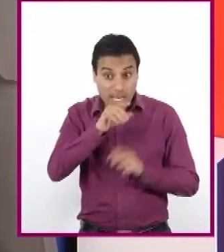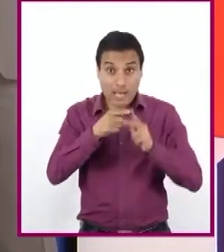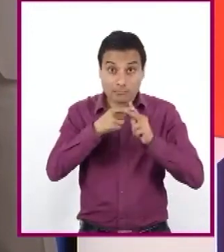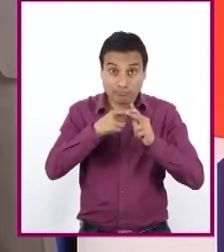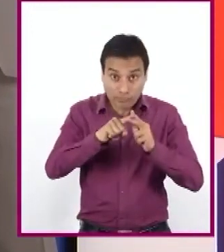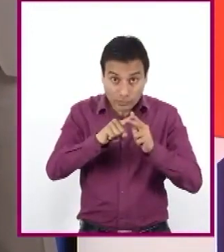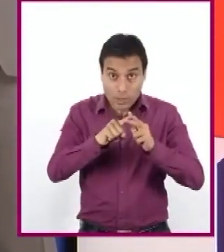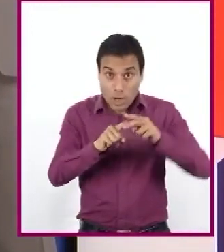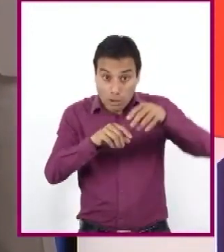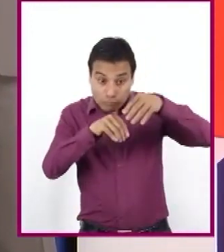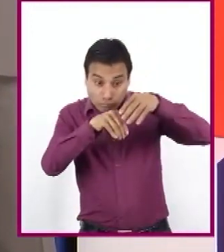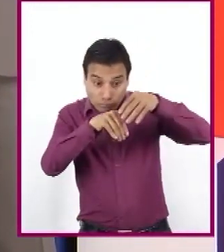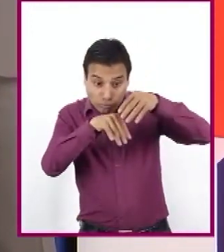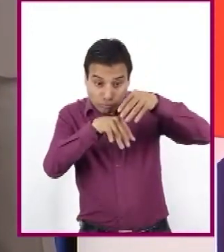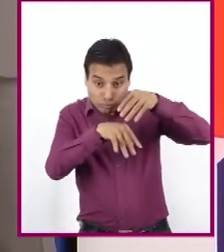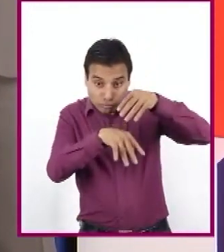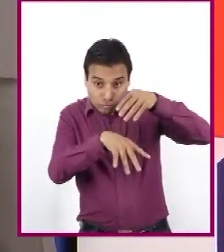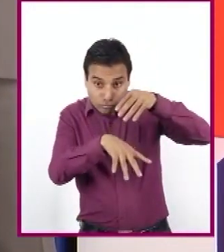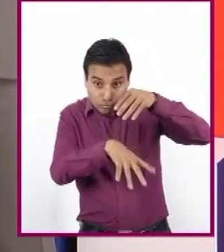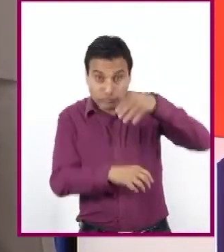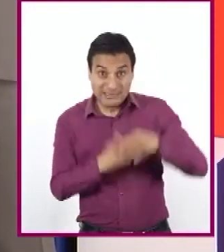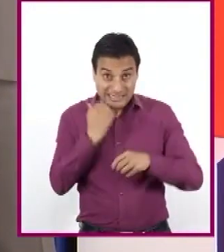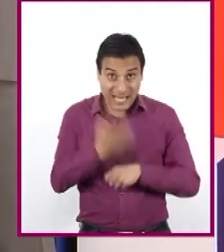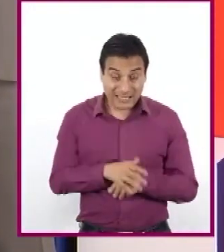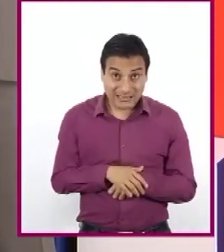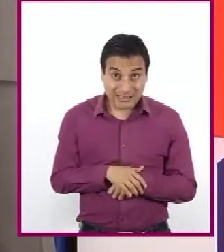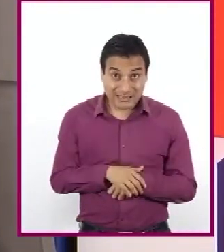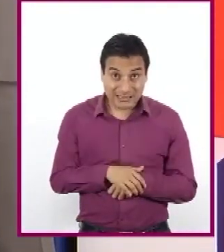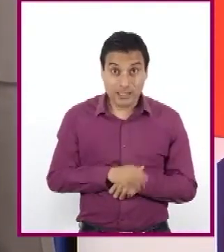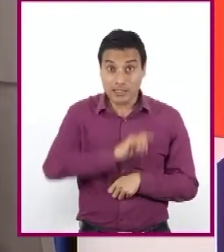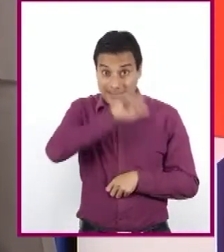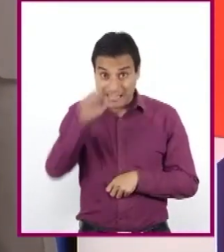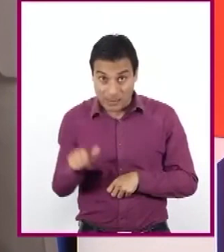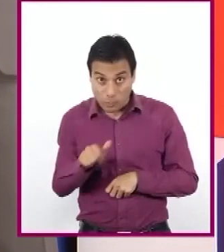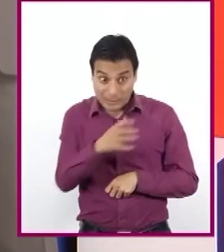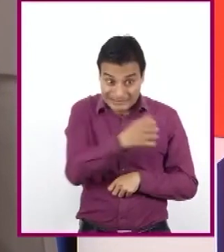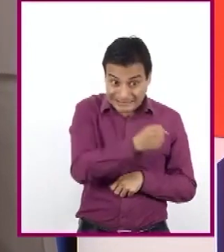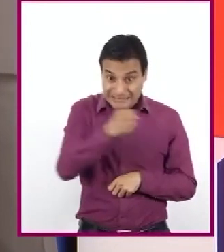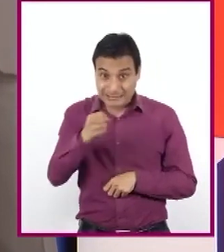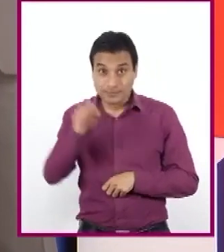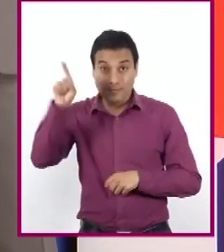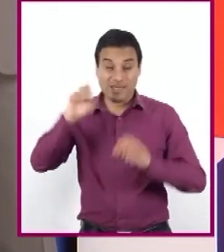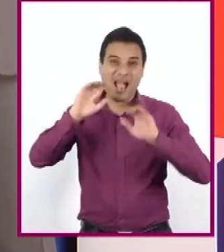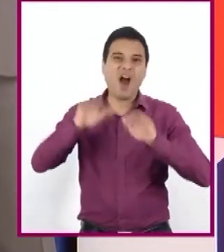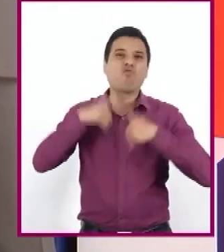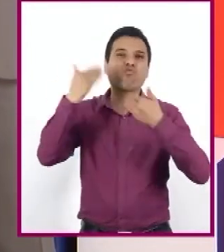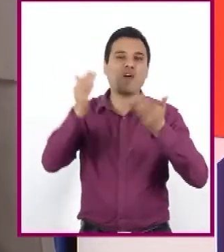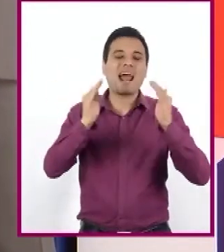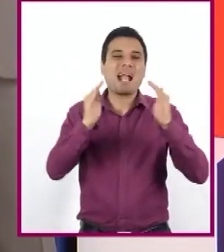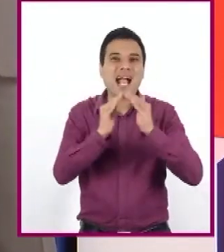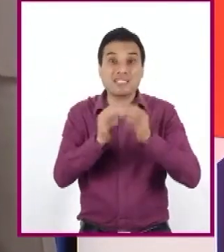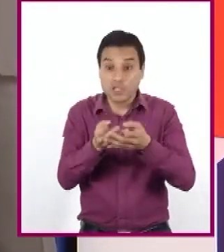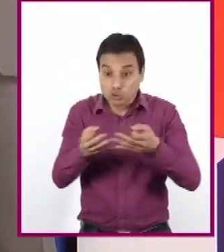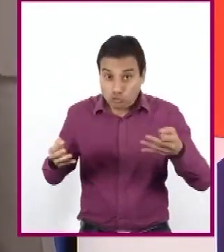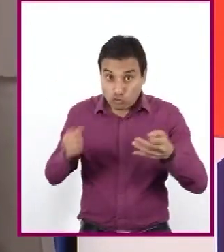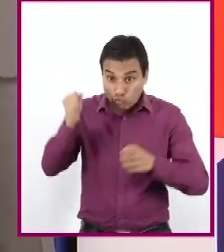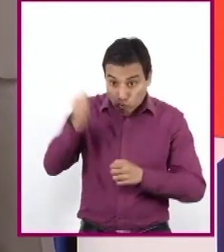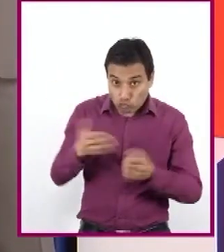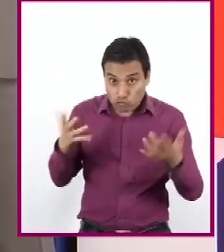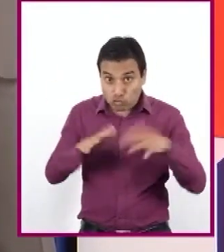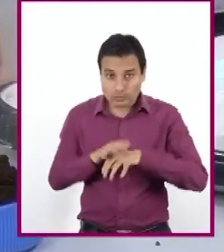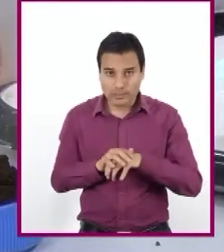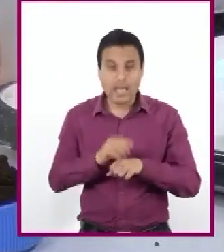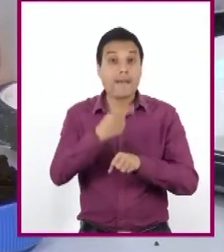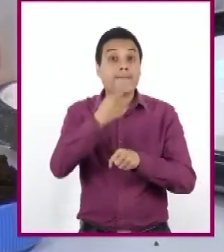raíz y posteriormente poder trasplantarla al jardín, primero coloquen la cebolla sobre un vaso con